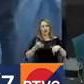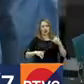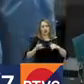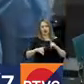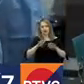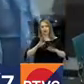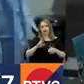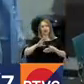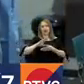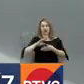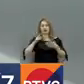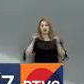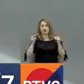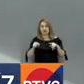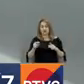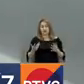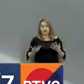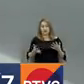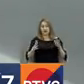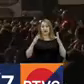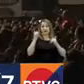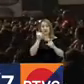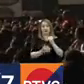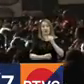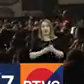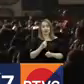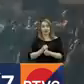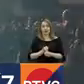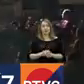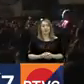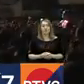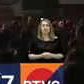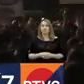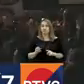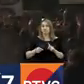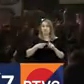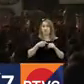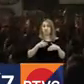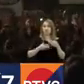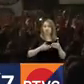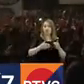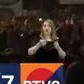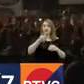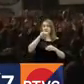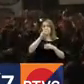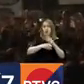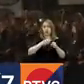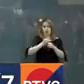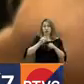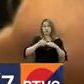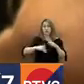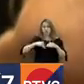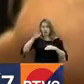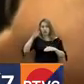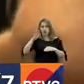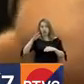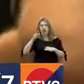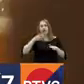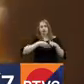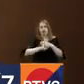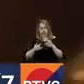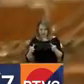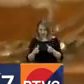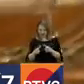y de la tradicional feria de fin de año en la primera etapa los mayores de 18 años accederán a los eventos con el carnet